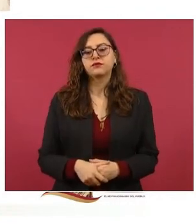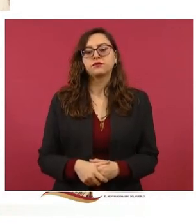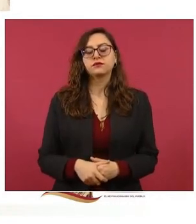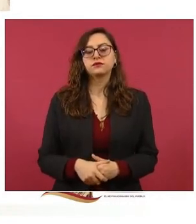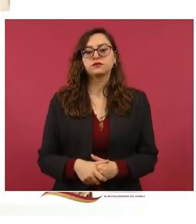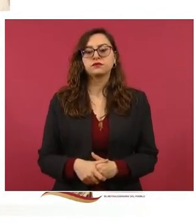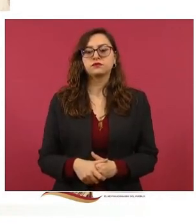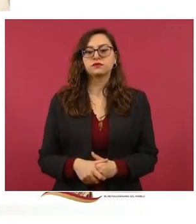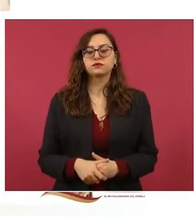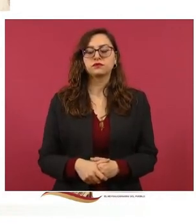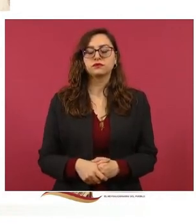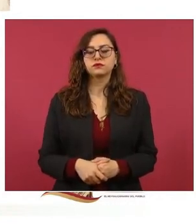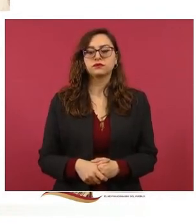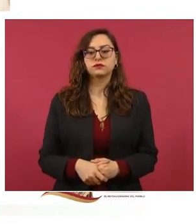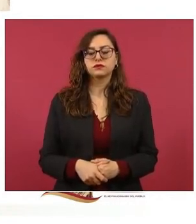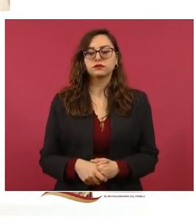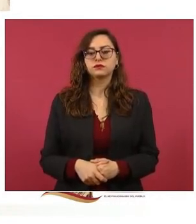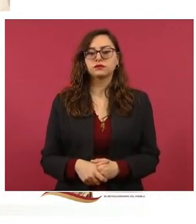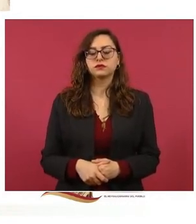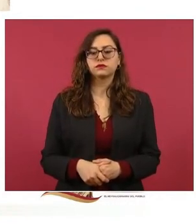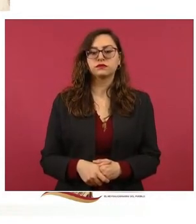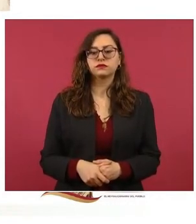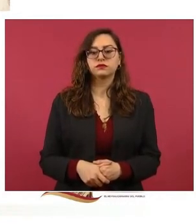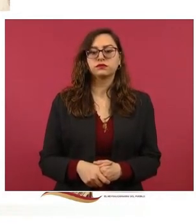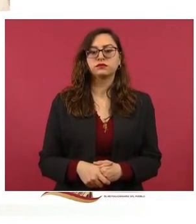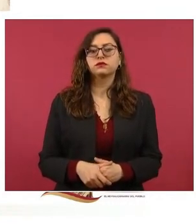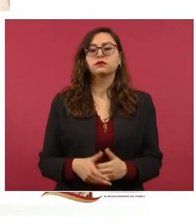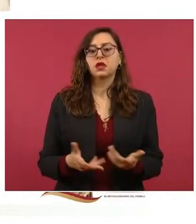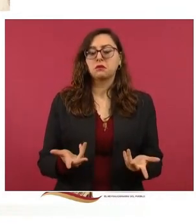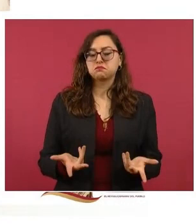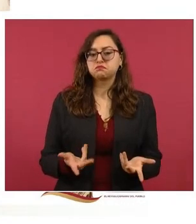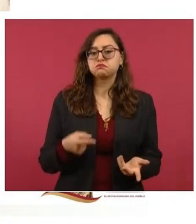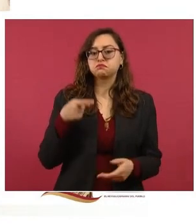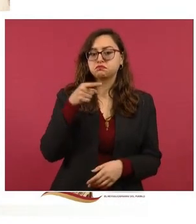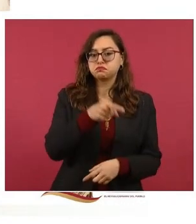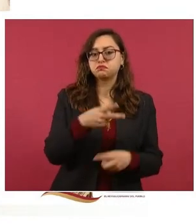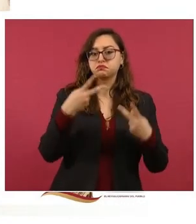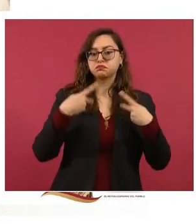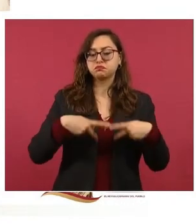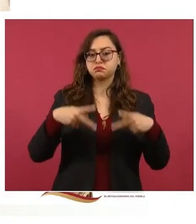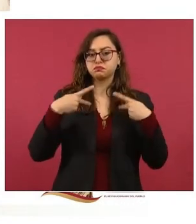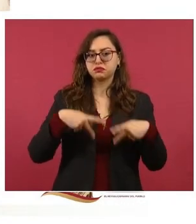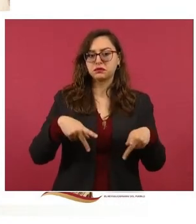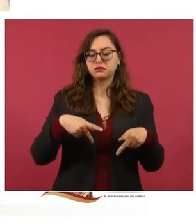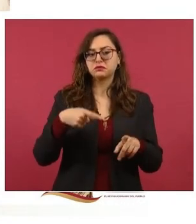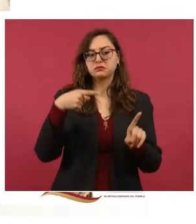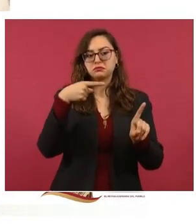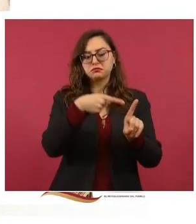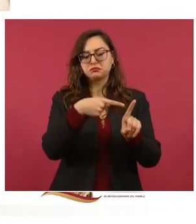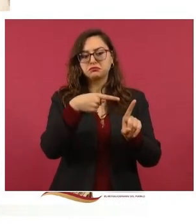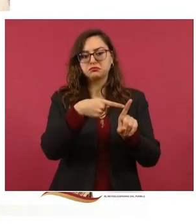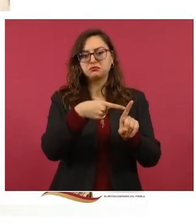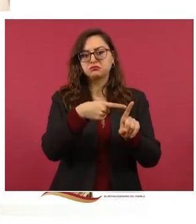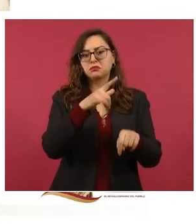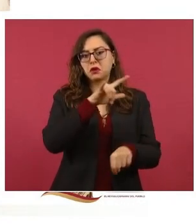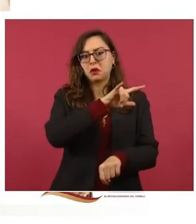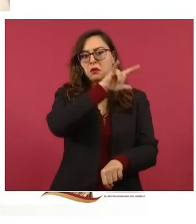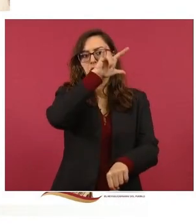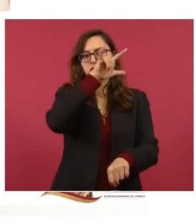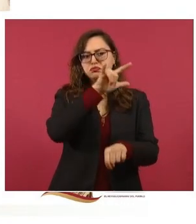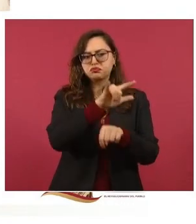Este caso se trató precisamente de una detención en el aeropuerto porque tenía